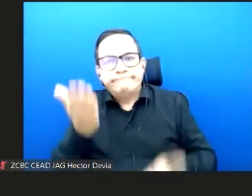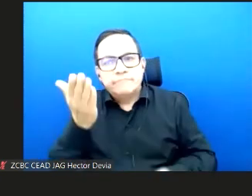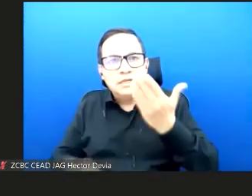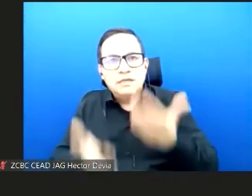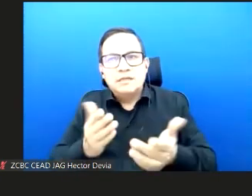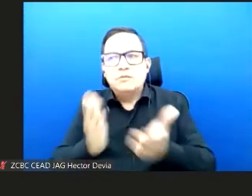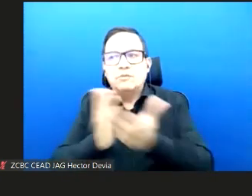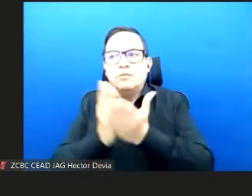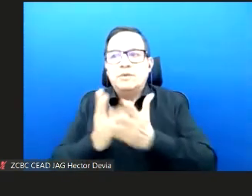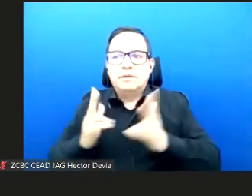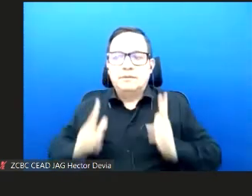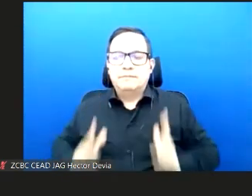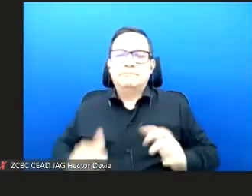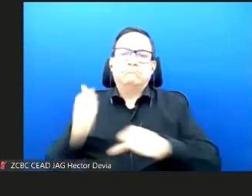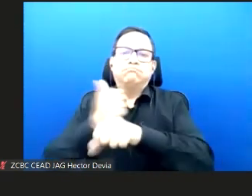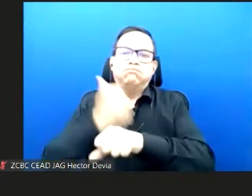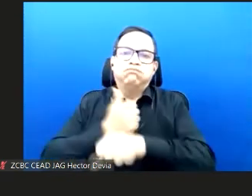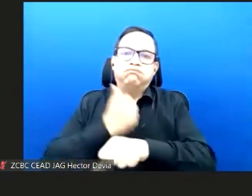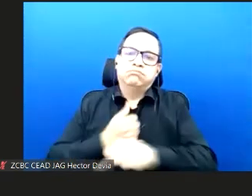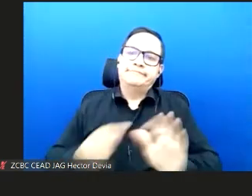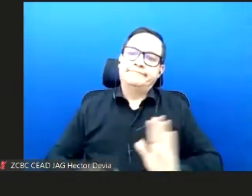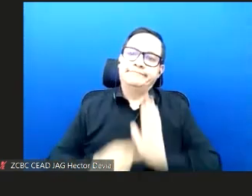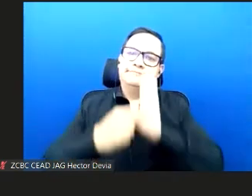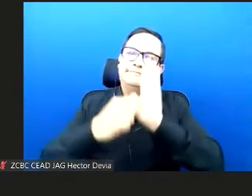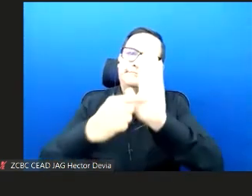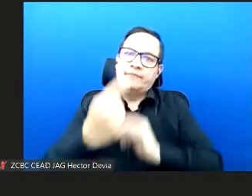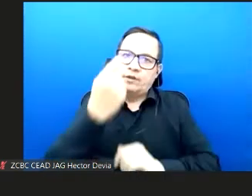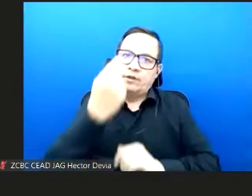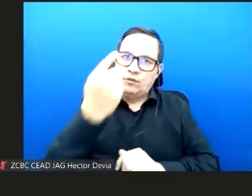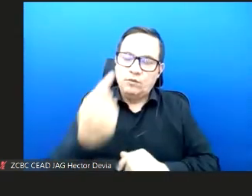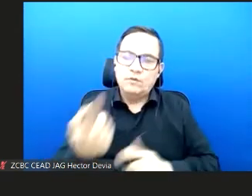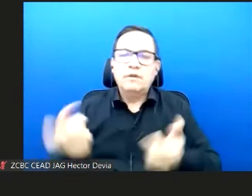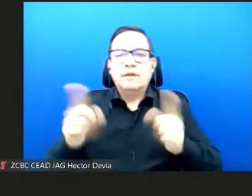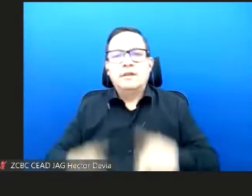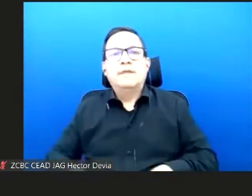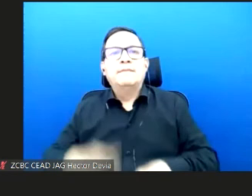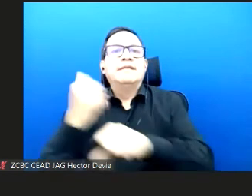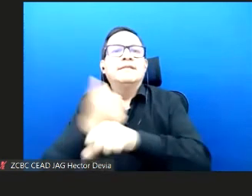que presentaron la tarea 1 y la tarea 3.